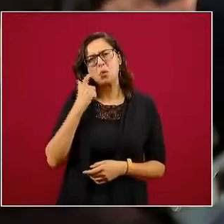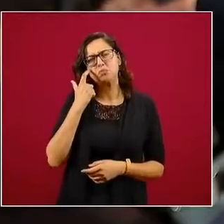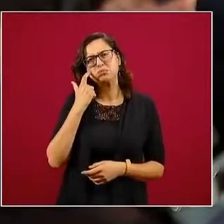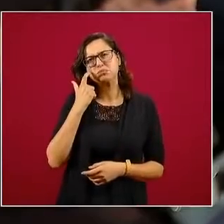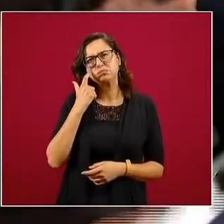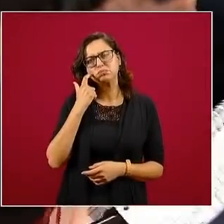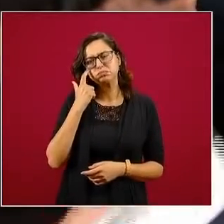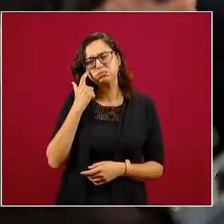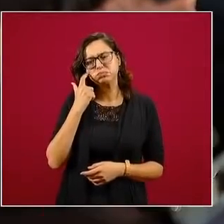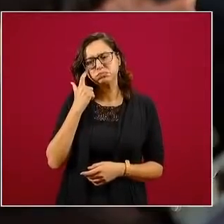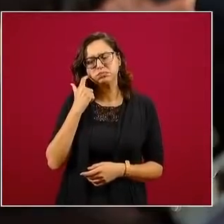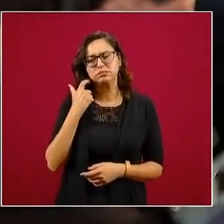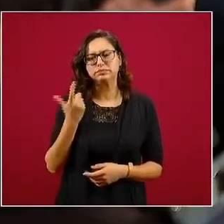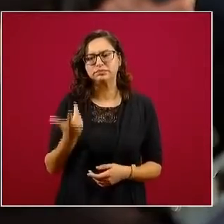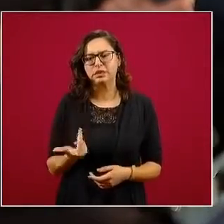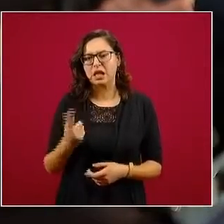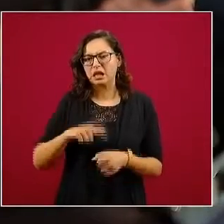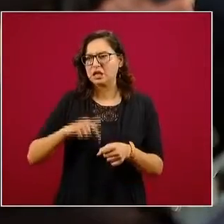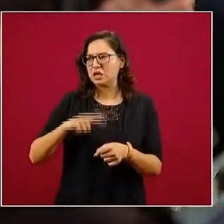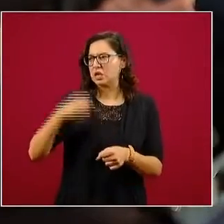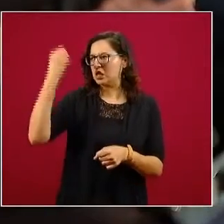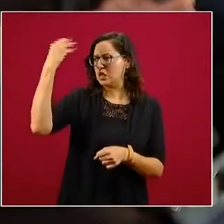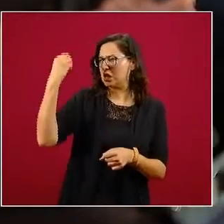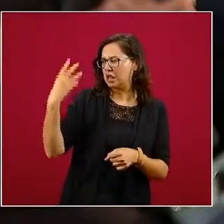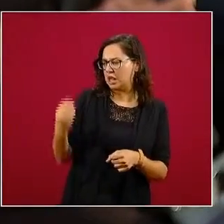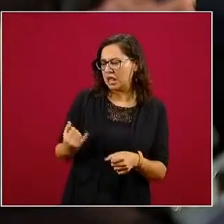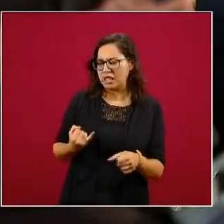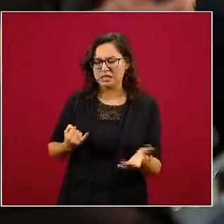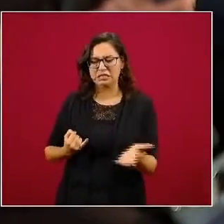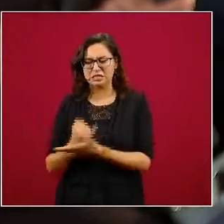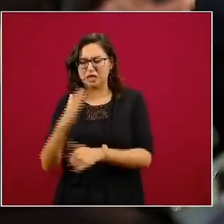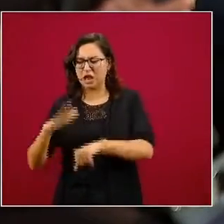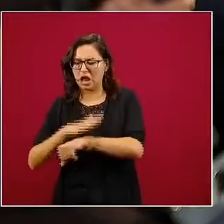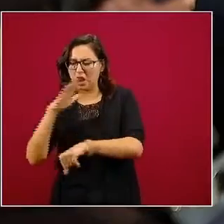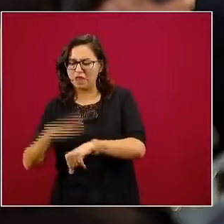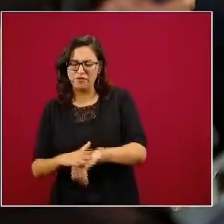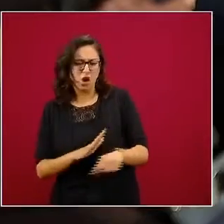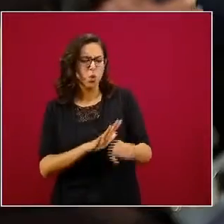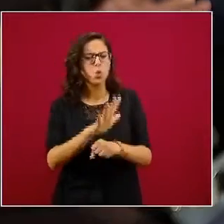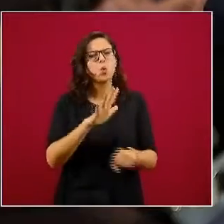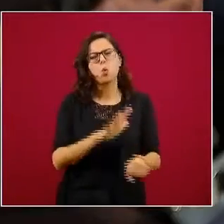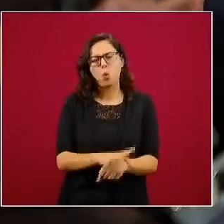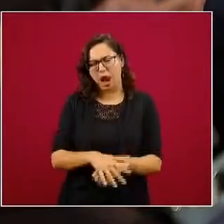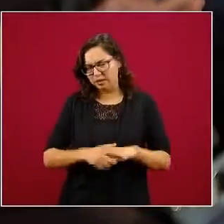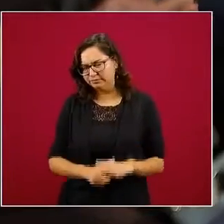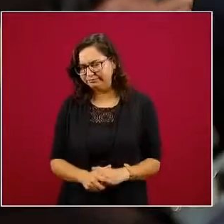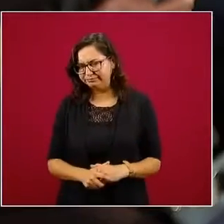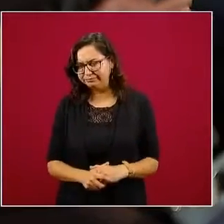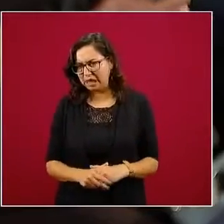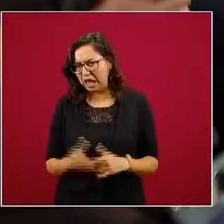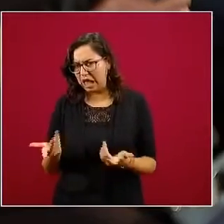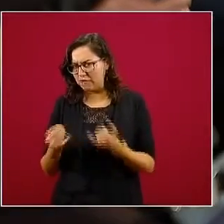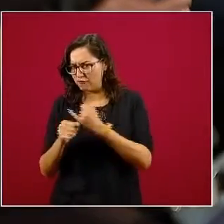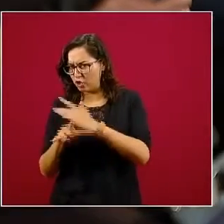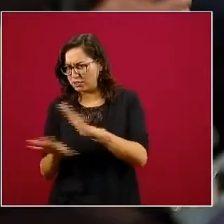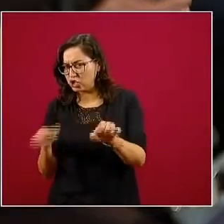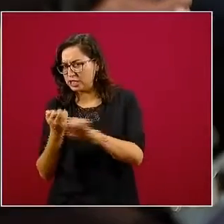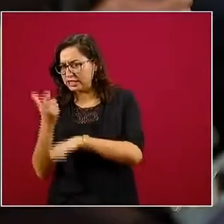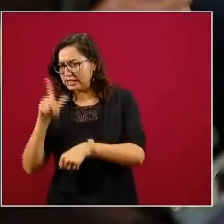provengo del mundo académico, del mundo técnico, del mundo científico. Y en este espacio, pero pienso que también en cualquier